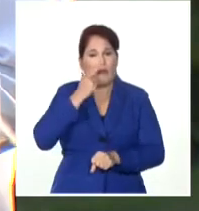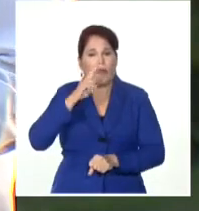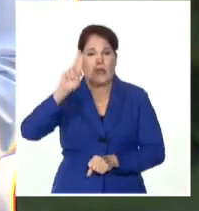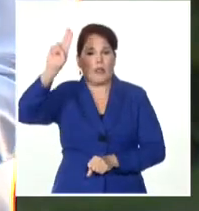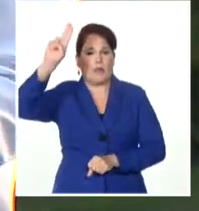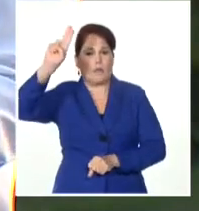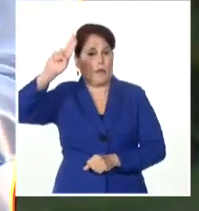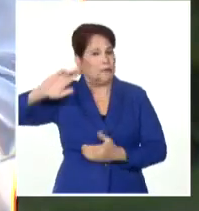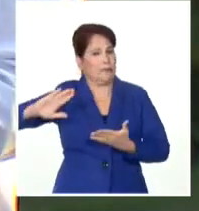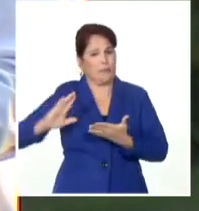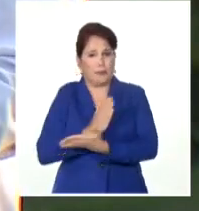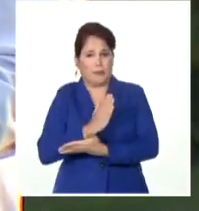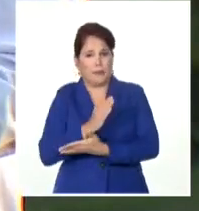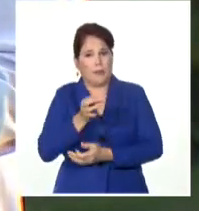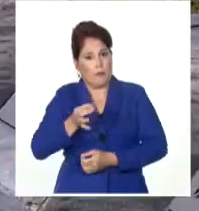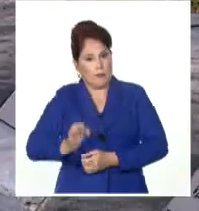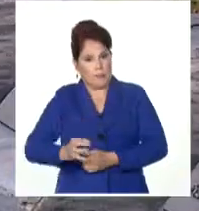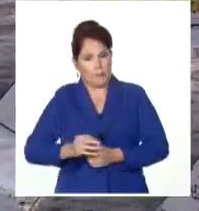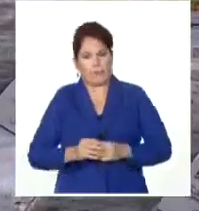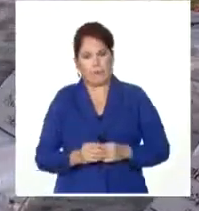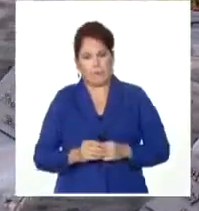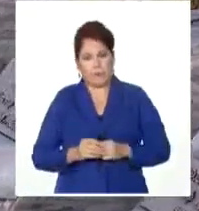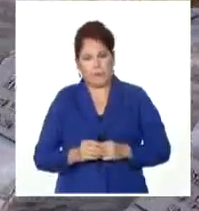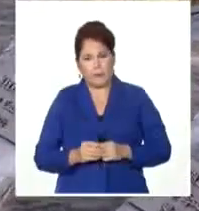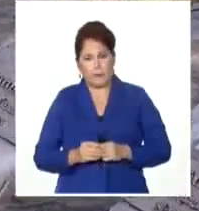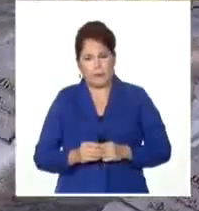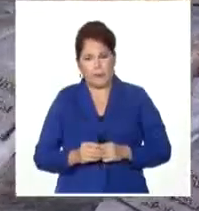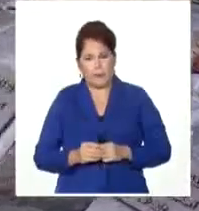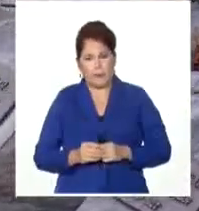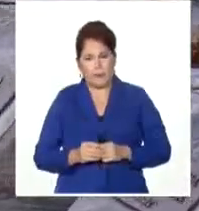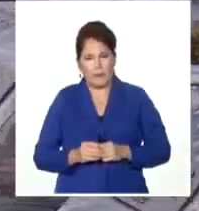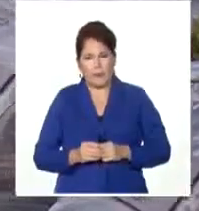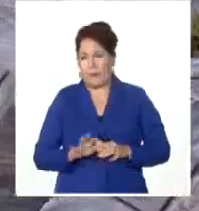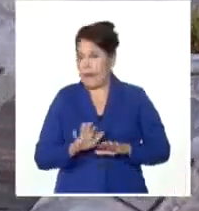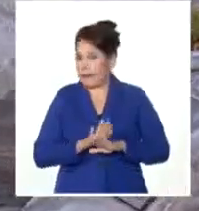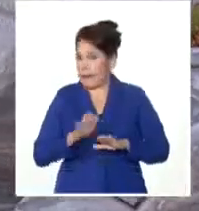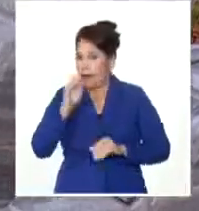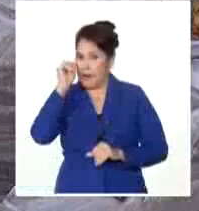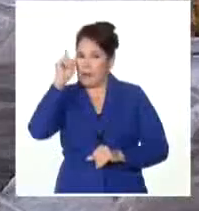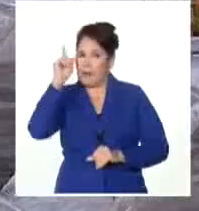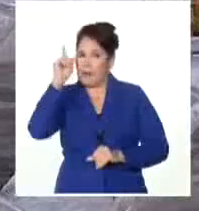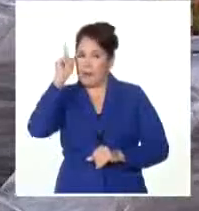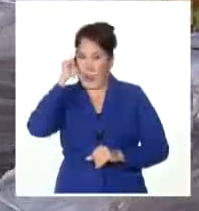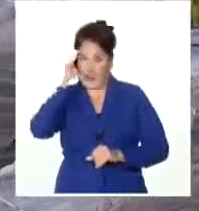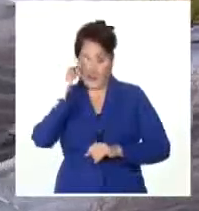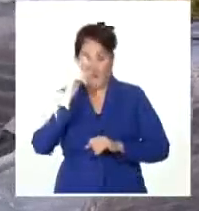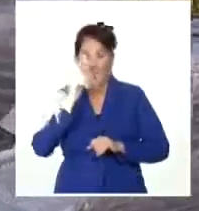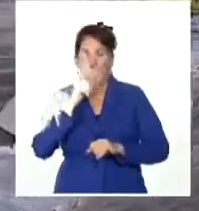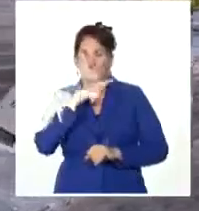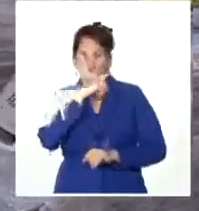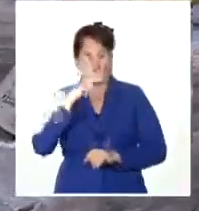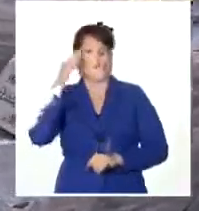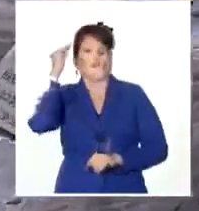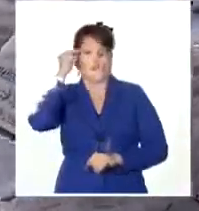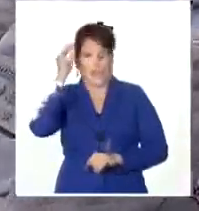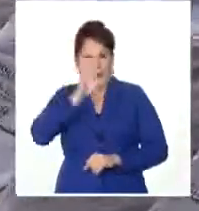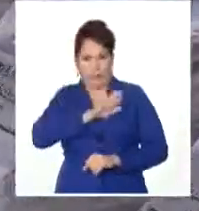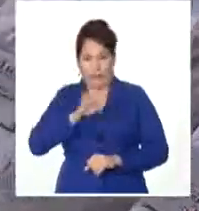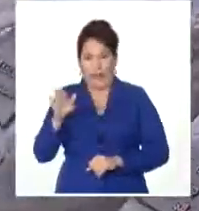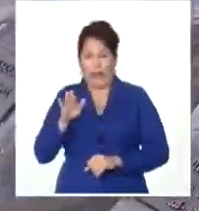maquinaria bélica fascista. Al superar tan horrible experiencia, la humanidad quiso